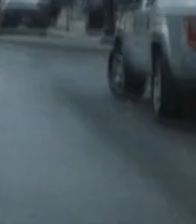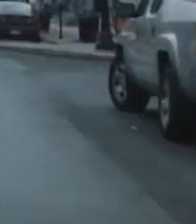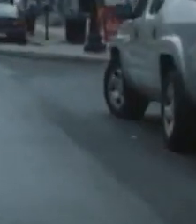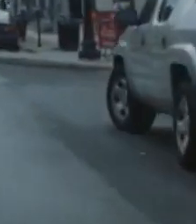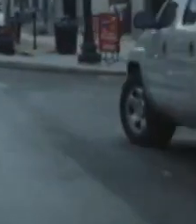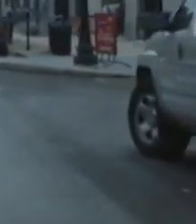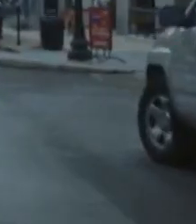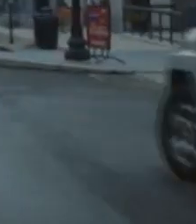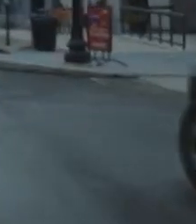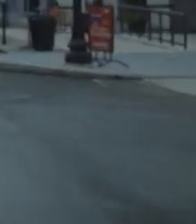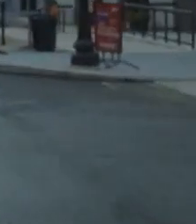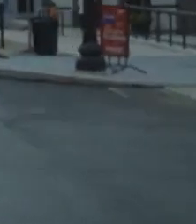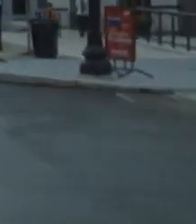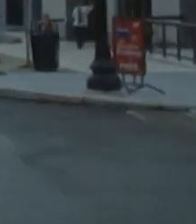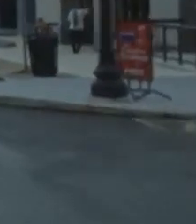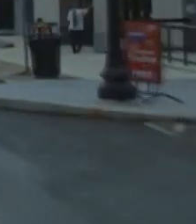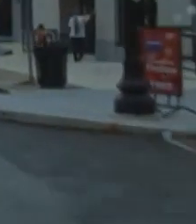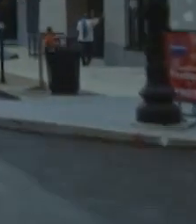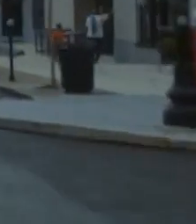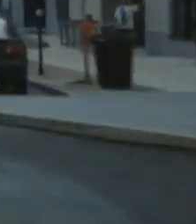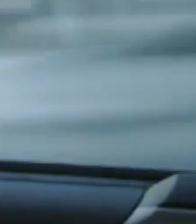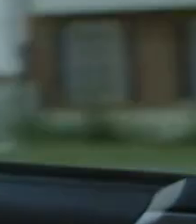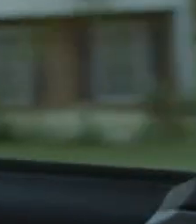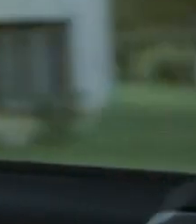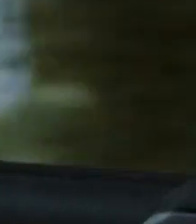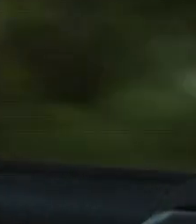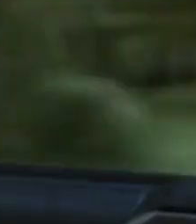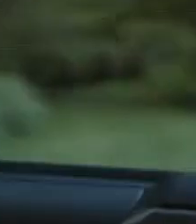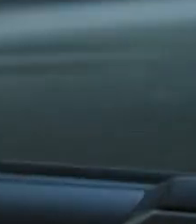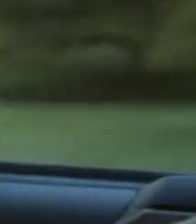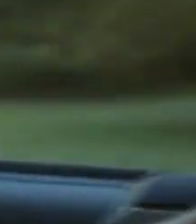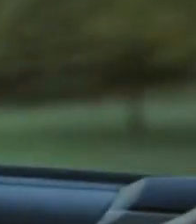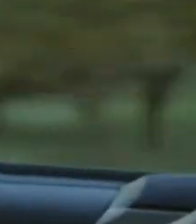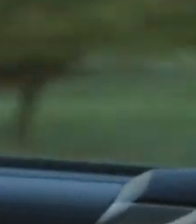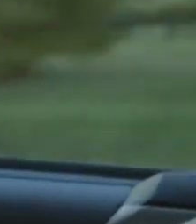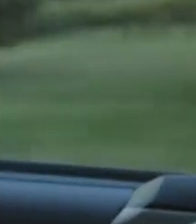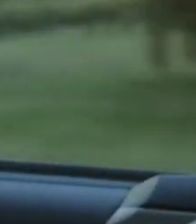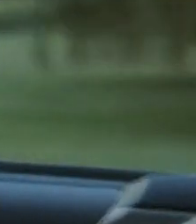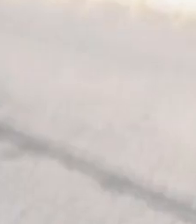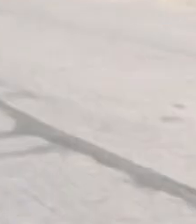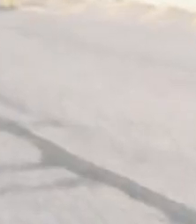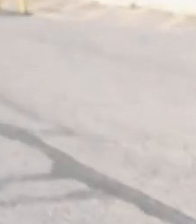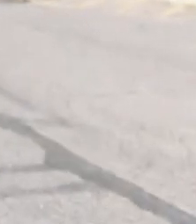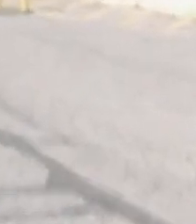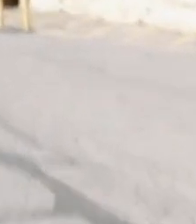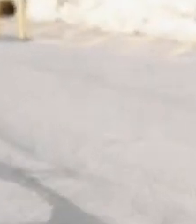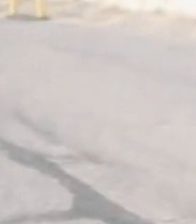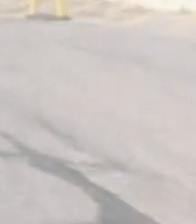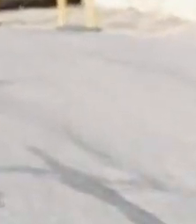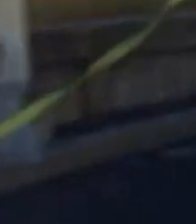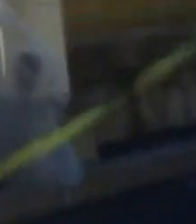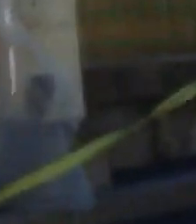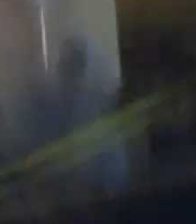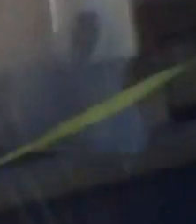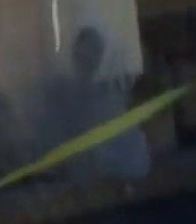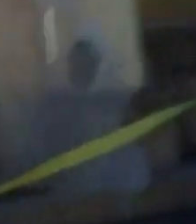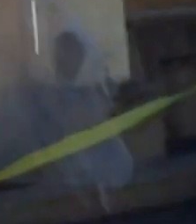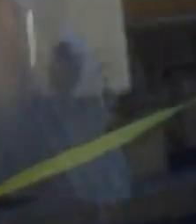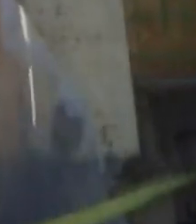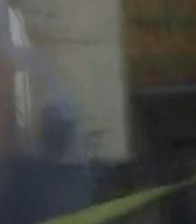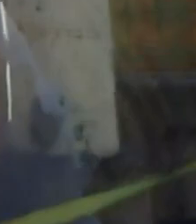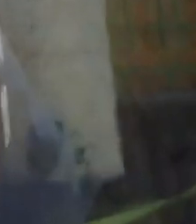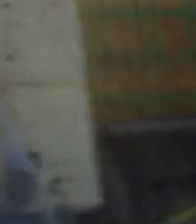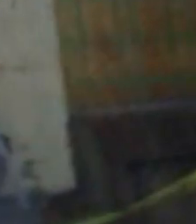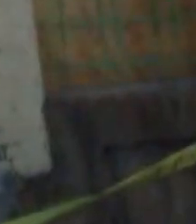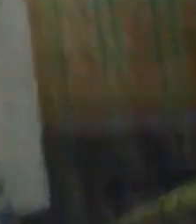los últimos 30 años, la población carcelaria de Estados Unidos ha aumentado de 330.000 a